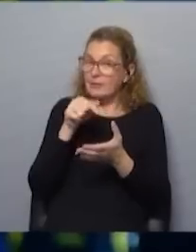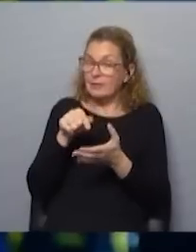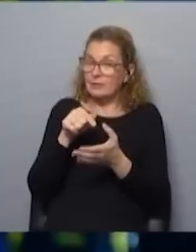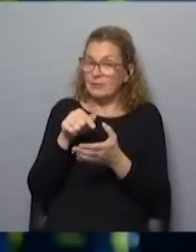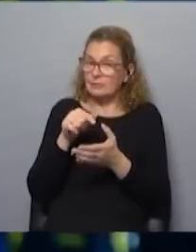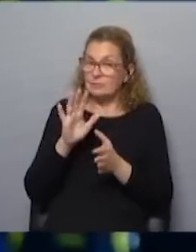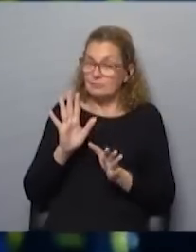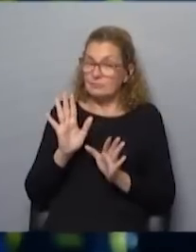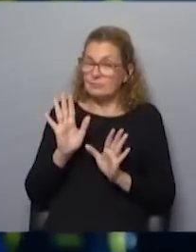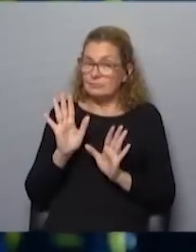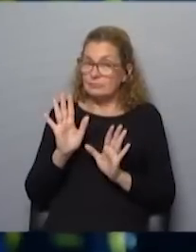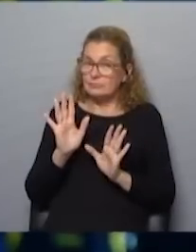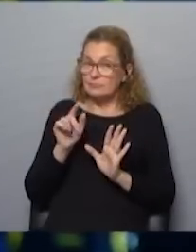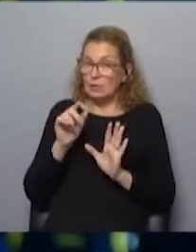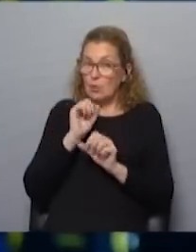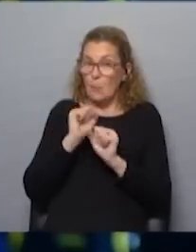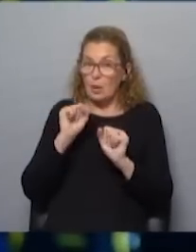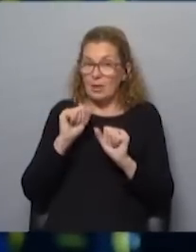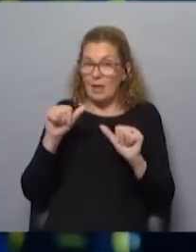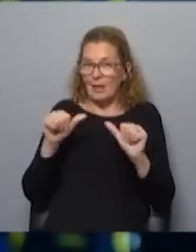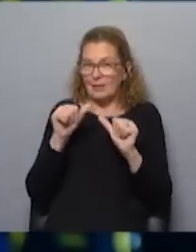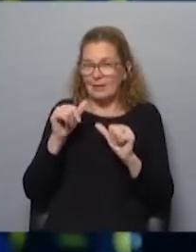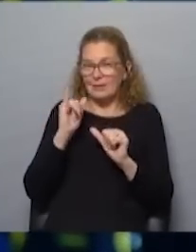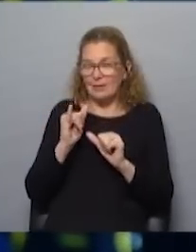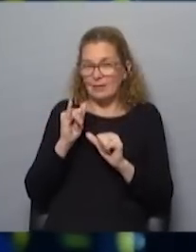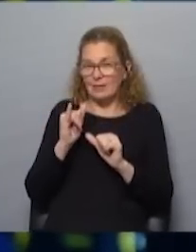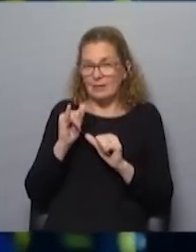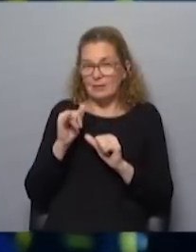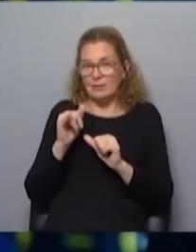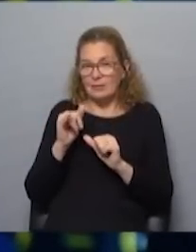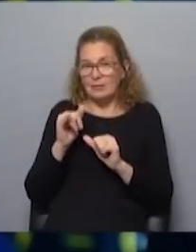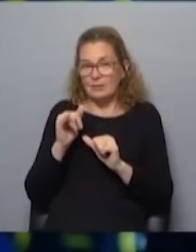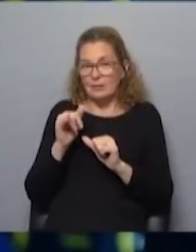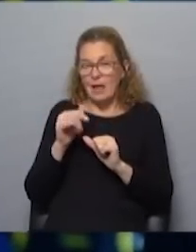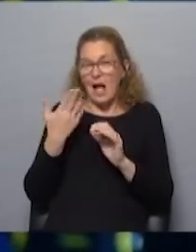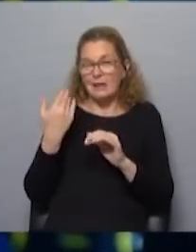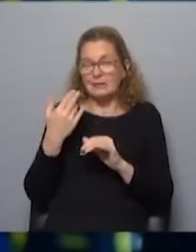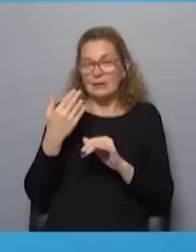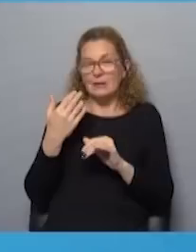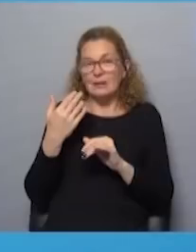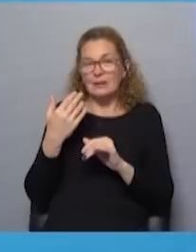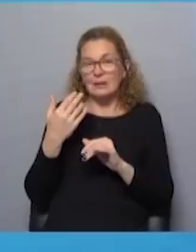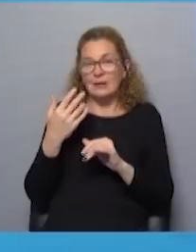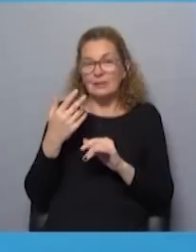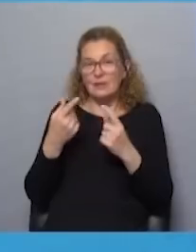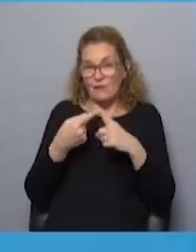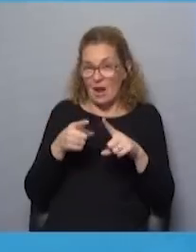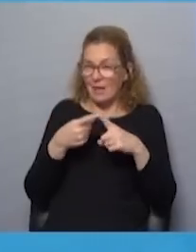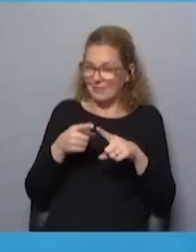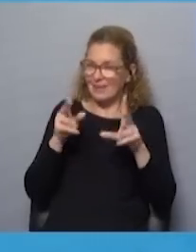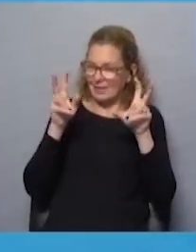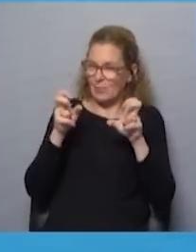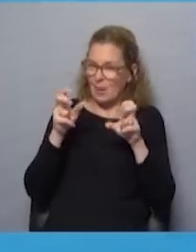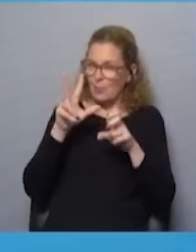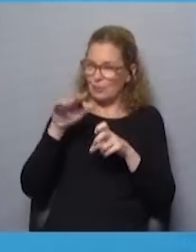no no no eso puede hacerse sí por supuesto ahora adquirir no demandó por tres mil 1500 nuestros argumentos amena y no en ese